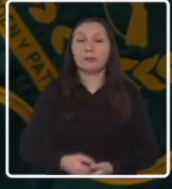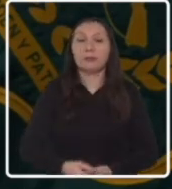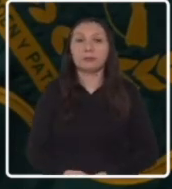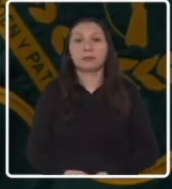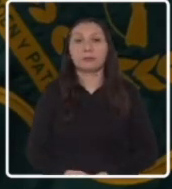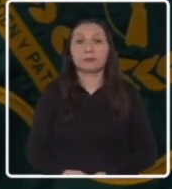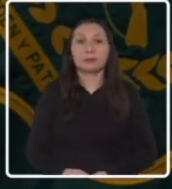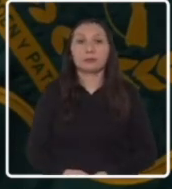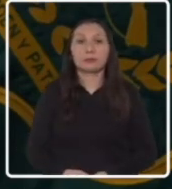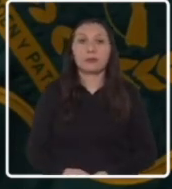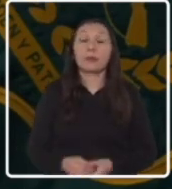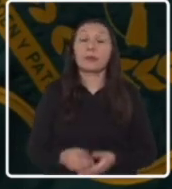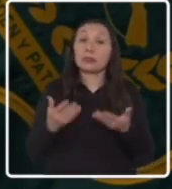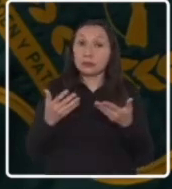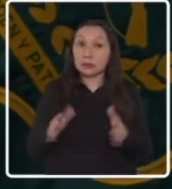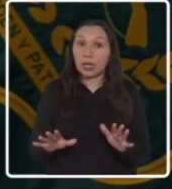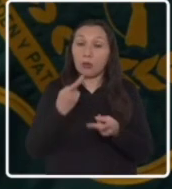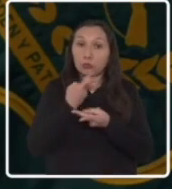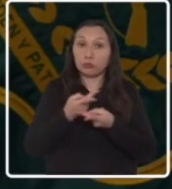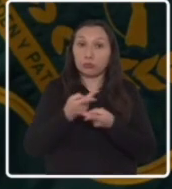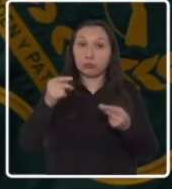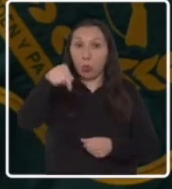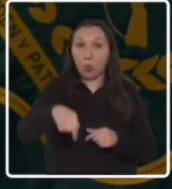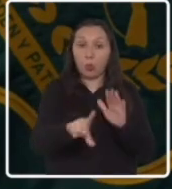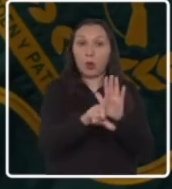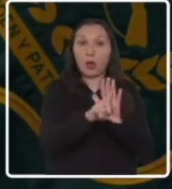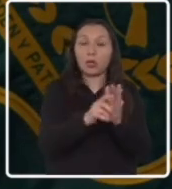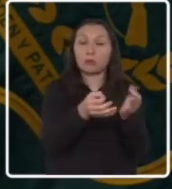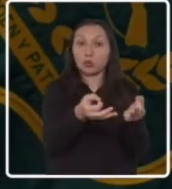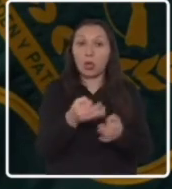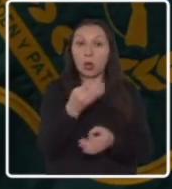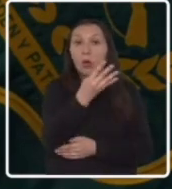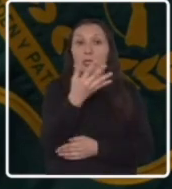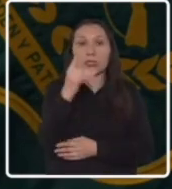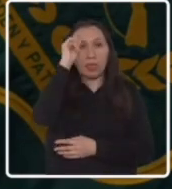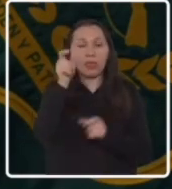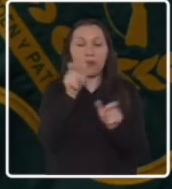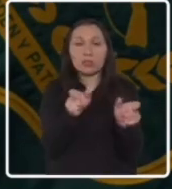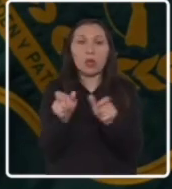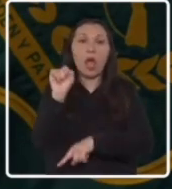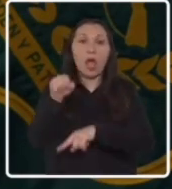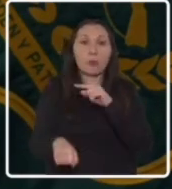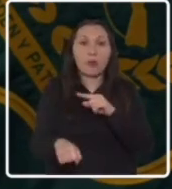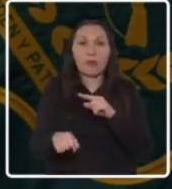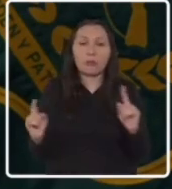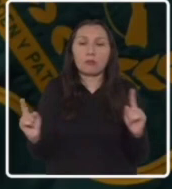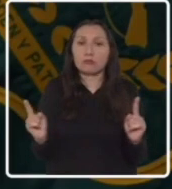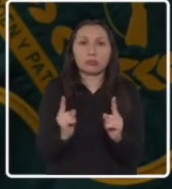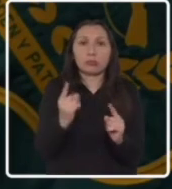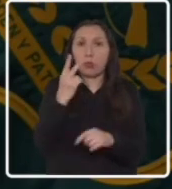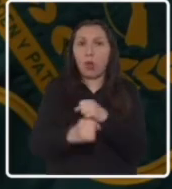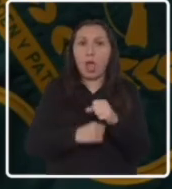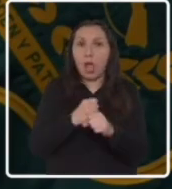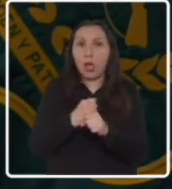Y vamos a, ya con lo que promulgamos hoy, estamos completando 45 iniciativas de seguridad aprobadas en menos de 2 años de